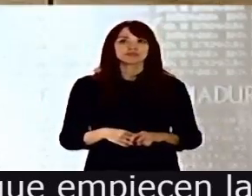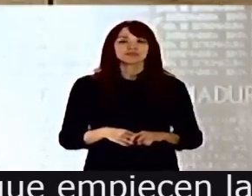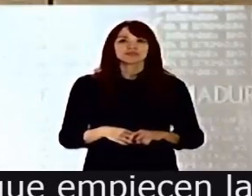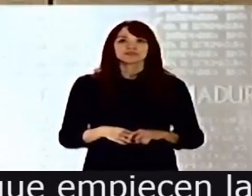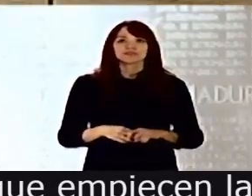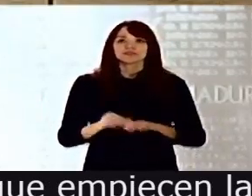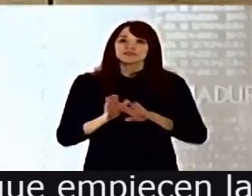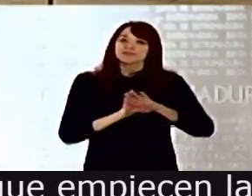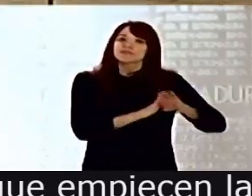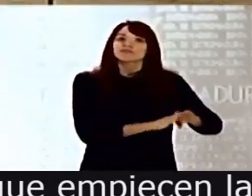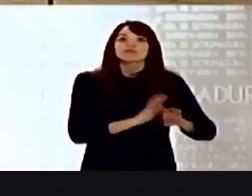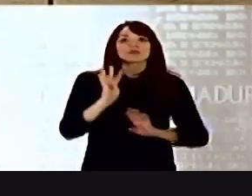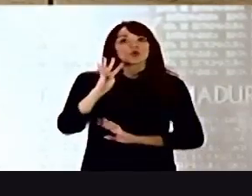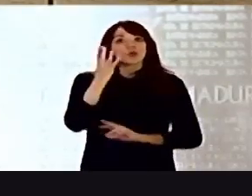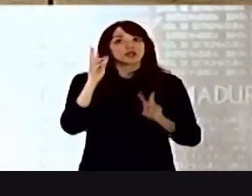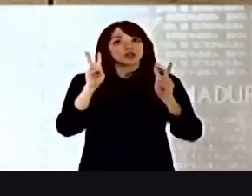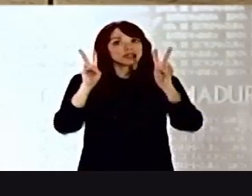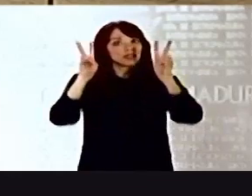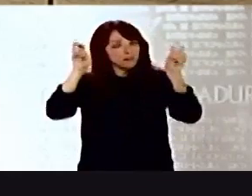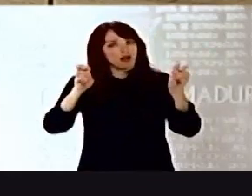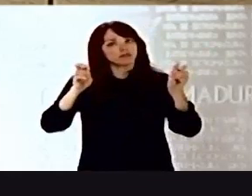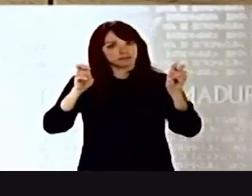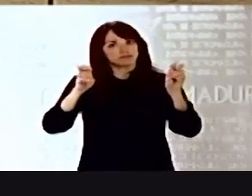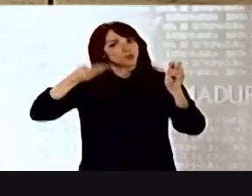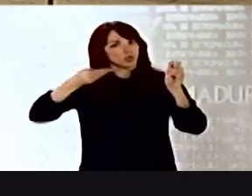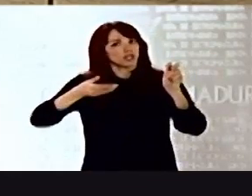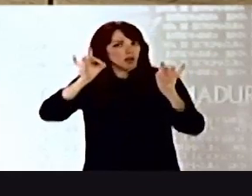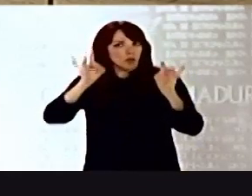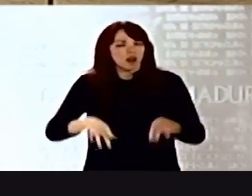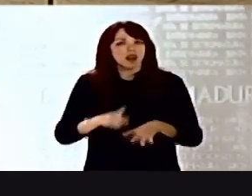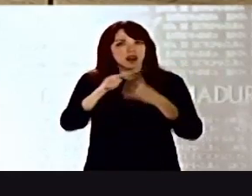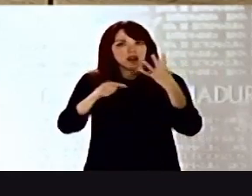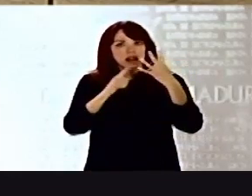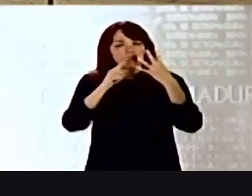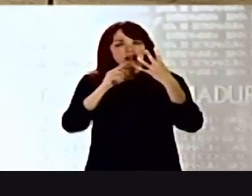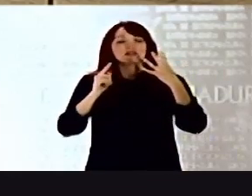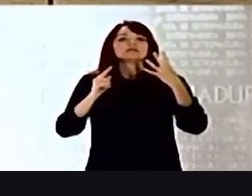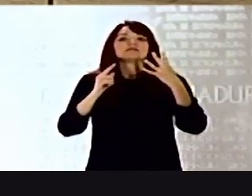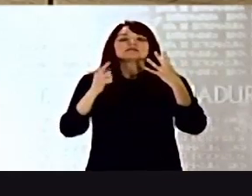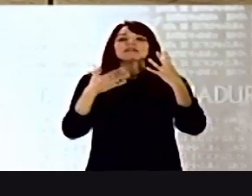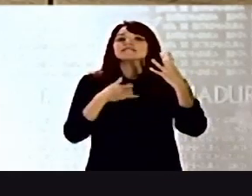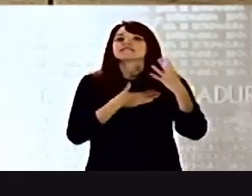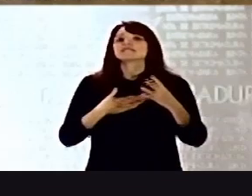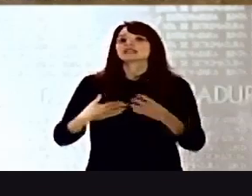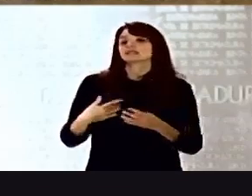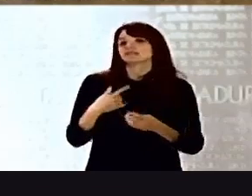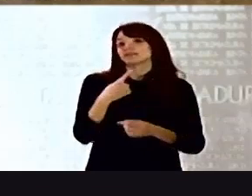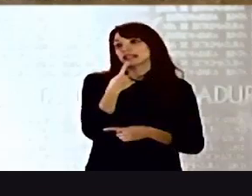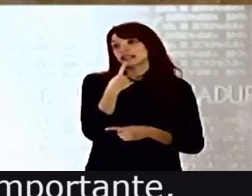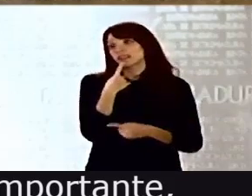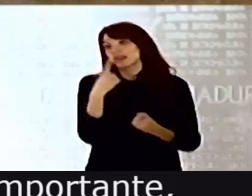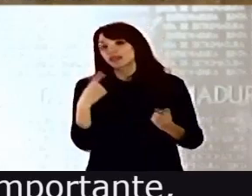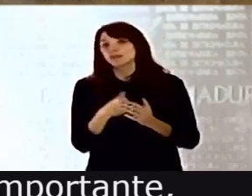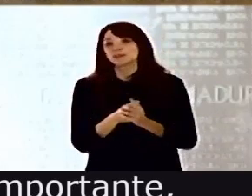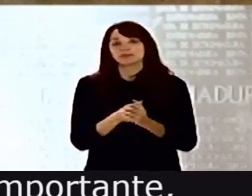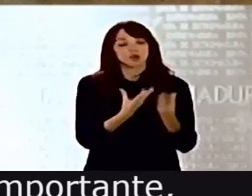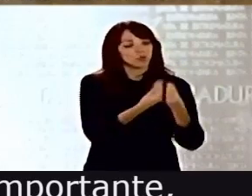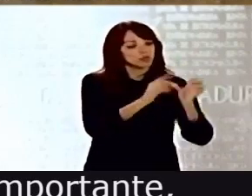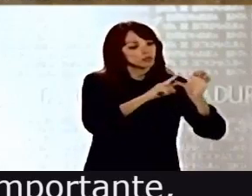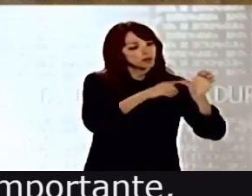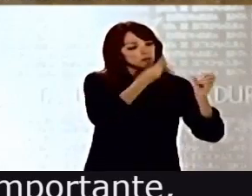Y en cuarto y último lugar, y no por ello menos importante, quiero decirles en nombre de la Junta